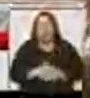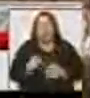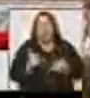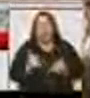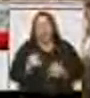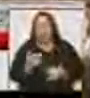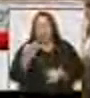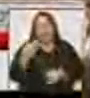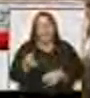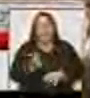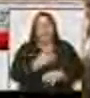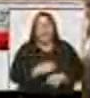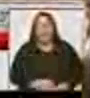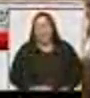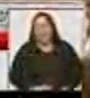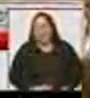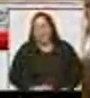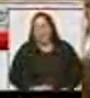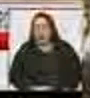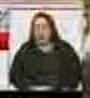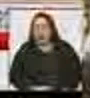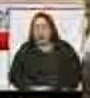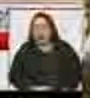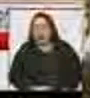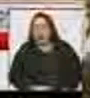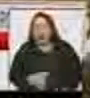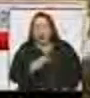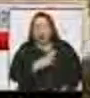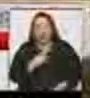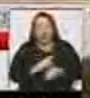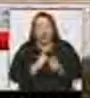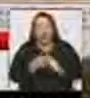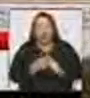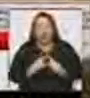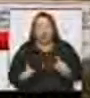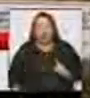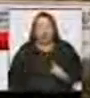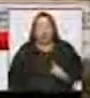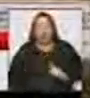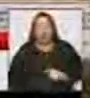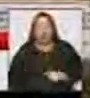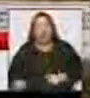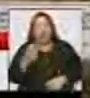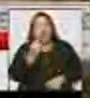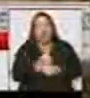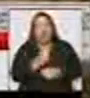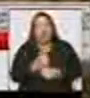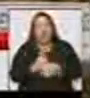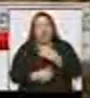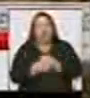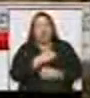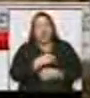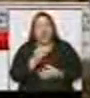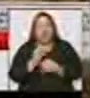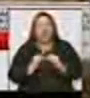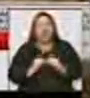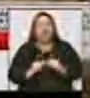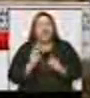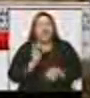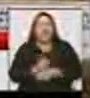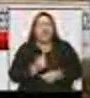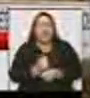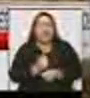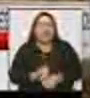de ahora, sino de siempre. O sea, los gobiernos cambian, pero los funcionarios del MEF siguen siendo los mismos